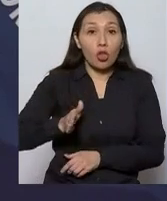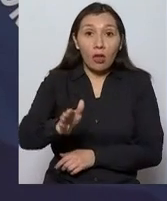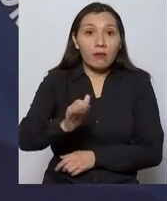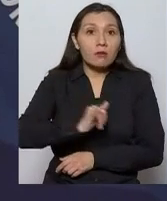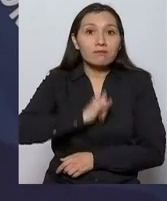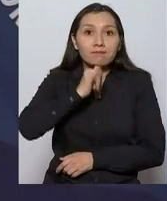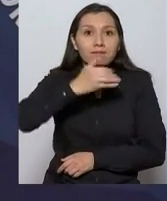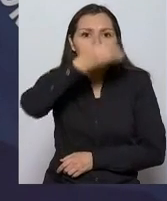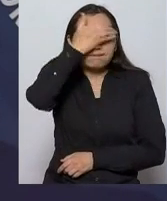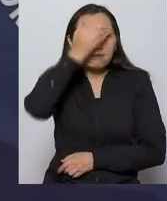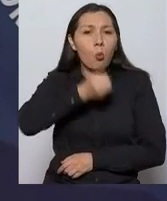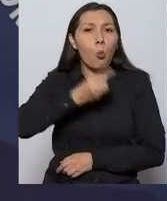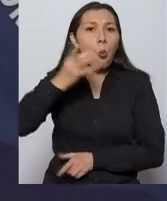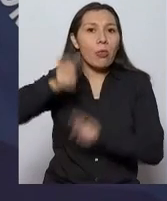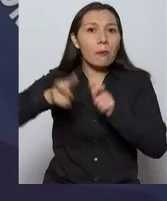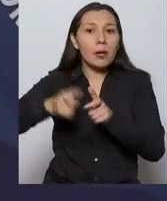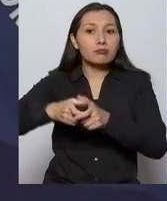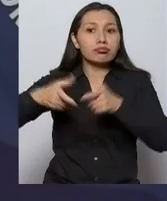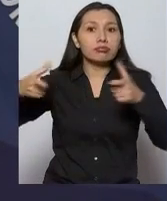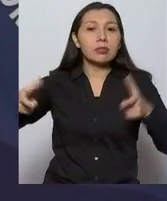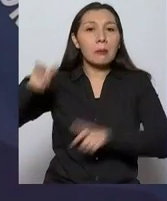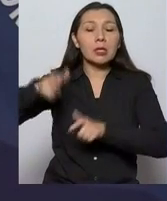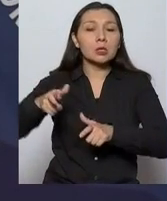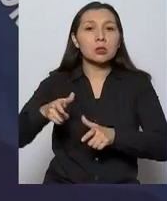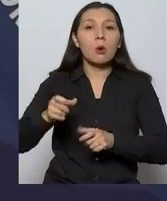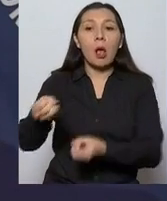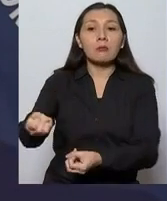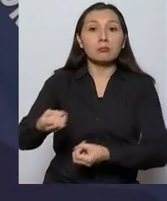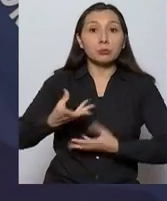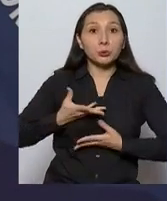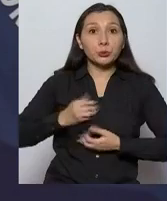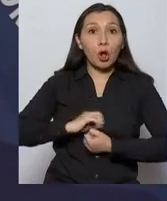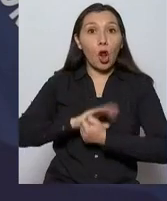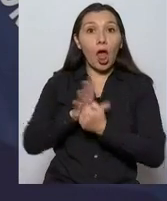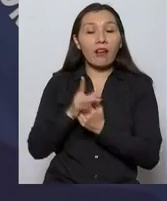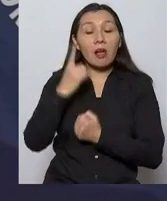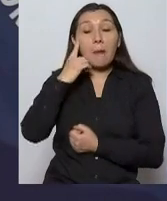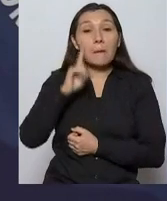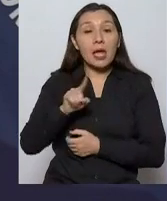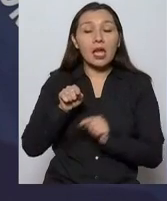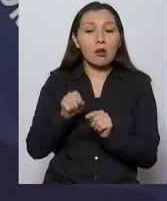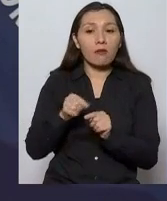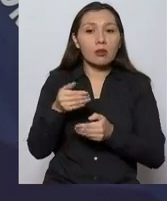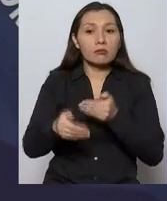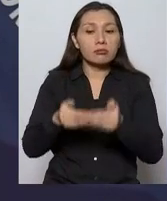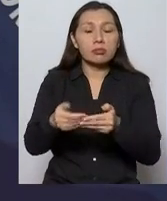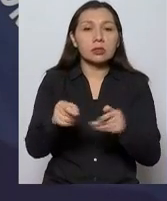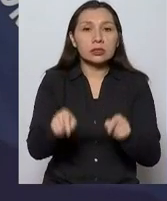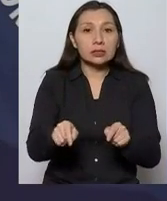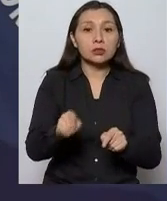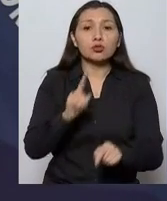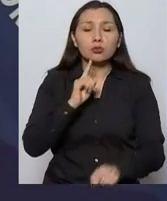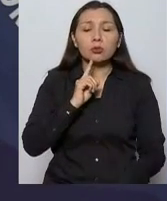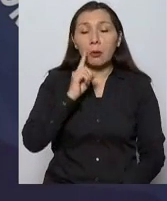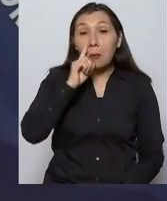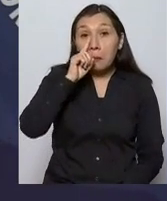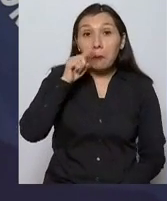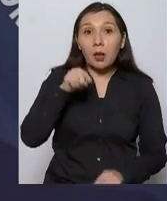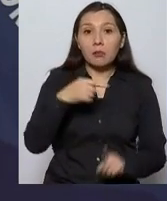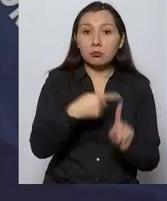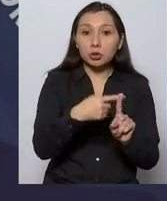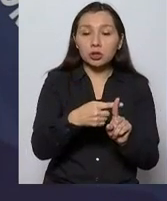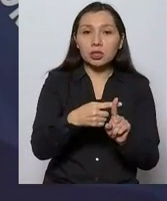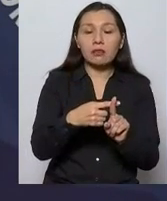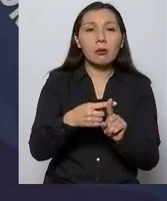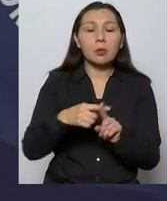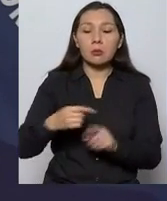no conocemos el número ni la proporción en Chile, de casos evoluciona con un PCR